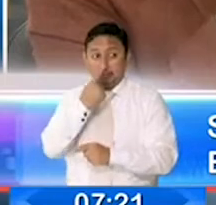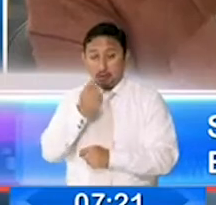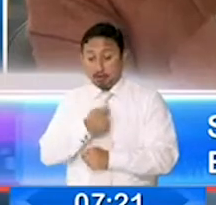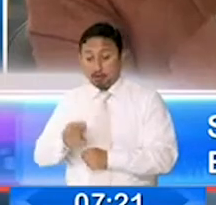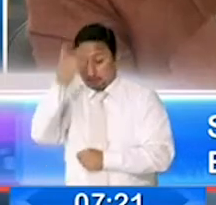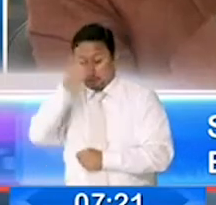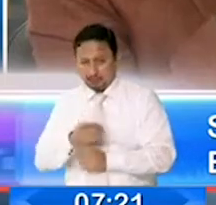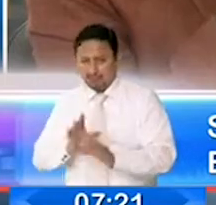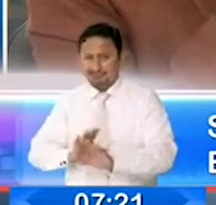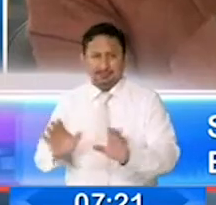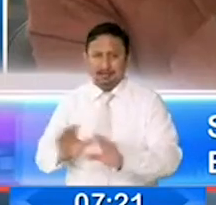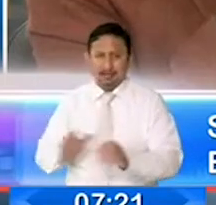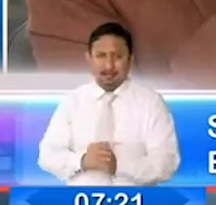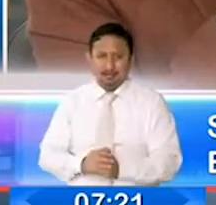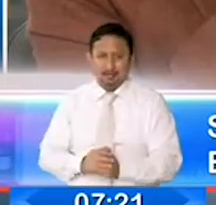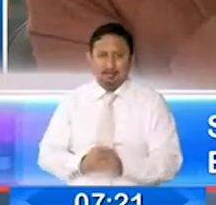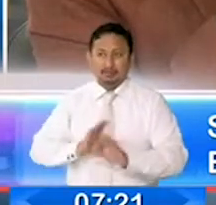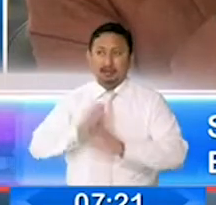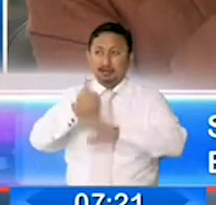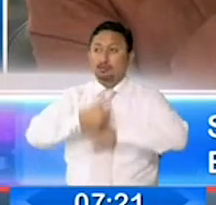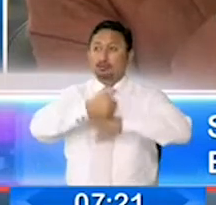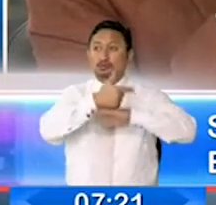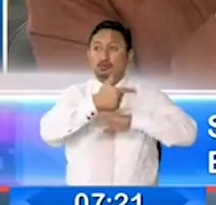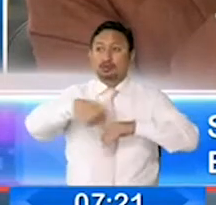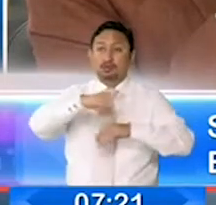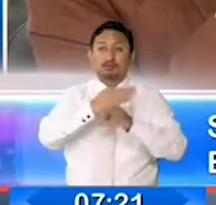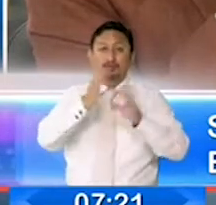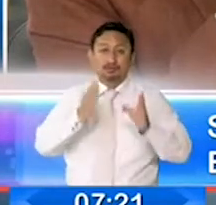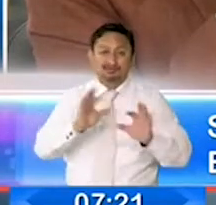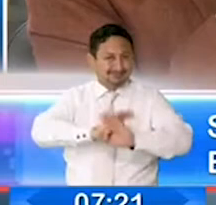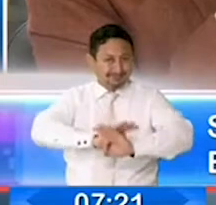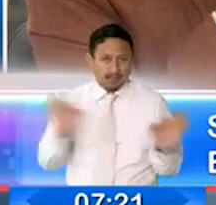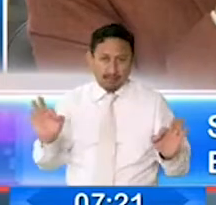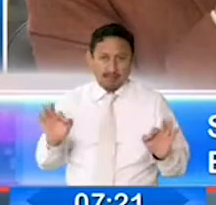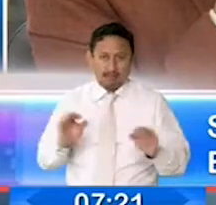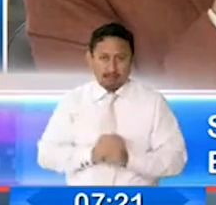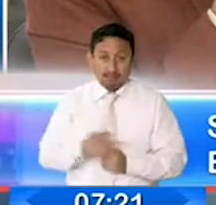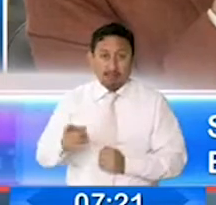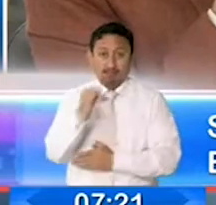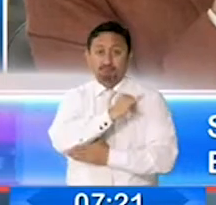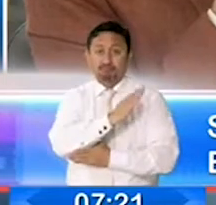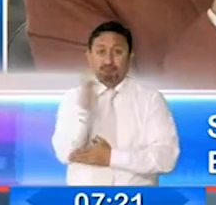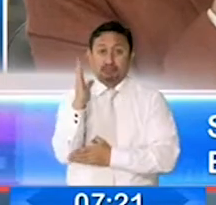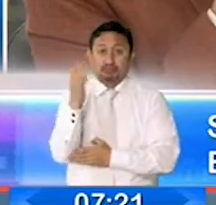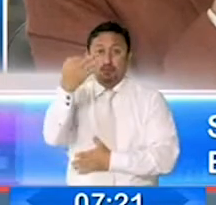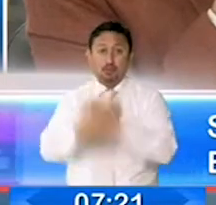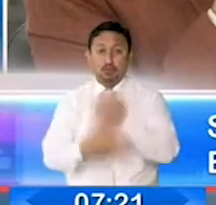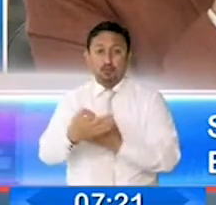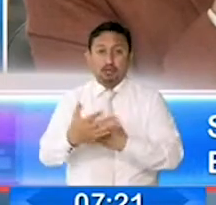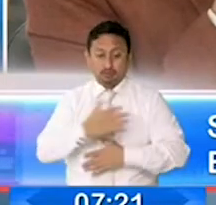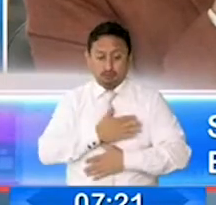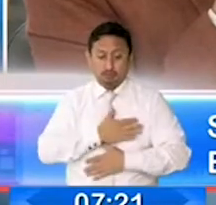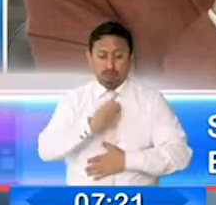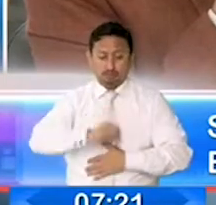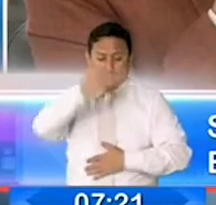sus decisiones, ningún poder del Estado, ninguna función, absolutamente nadie. Que los jueces tengan la